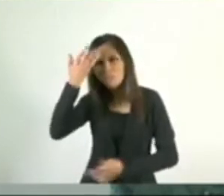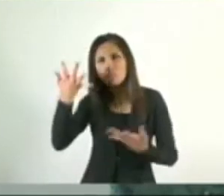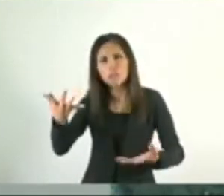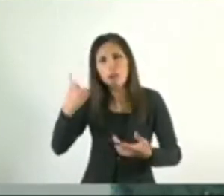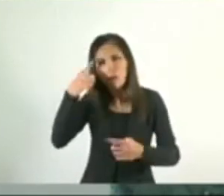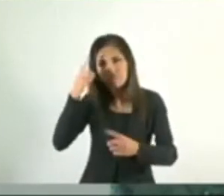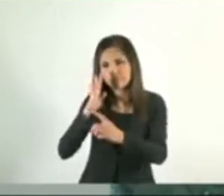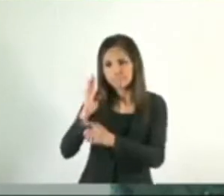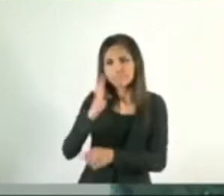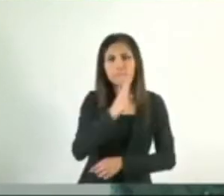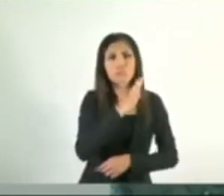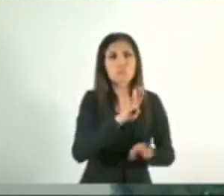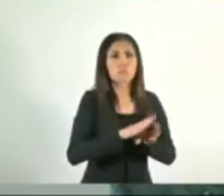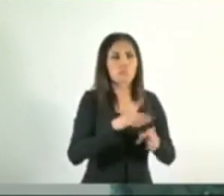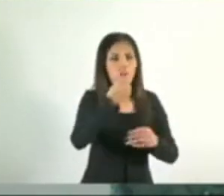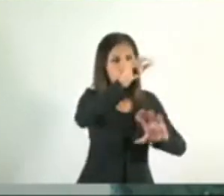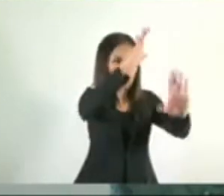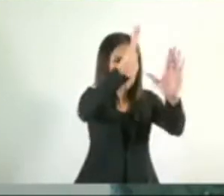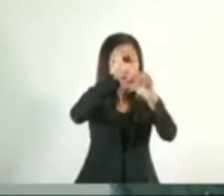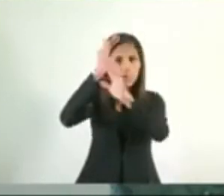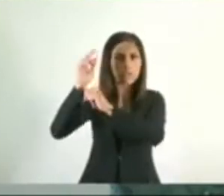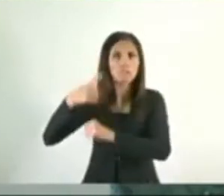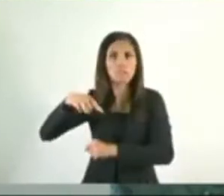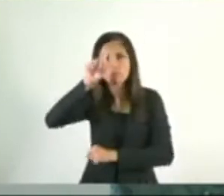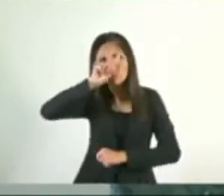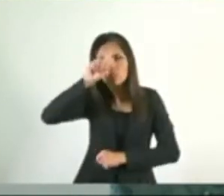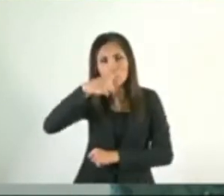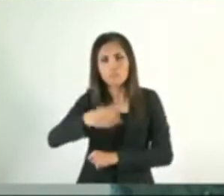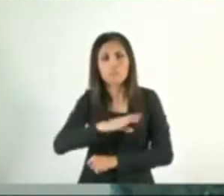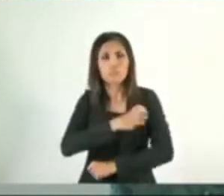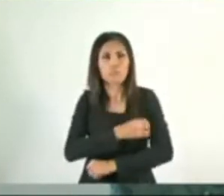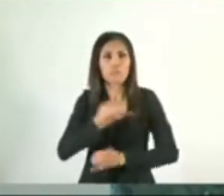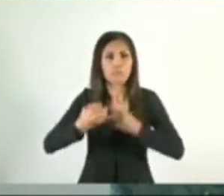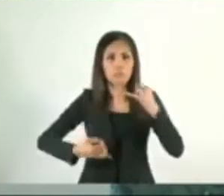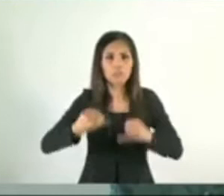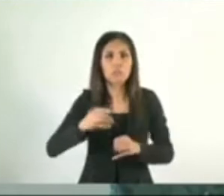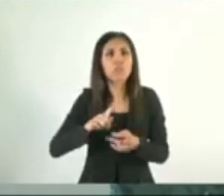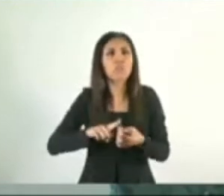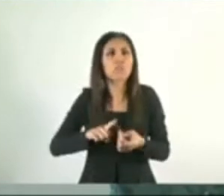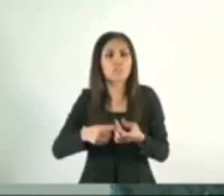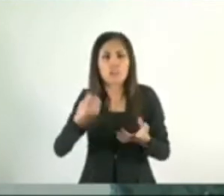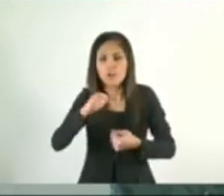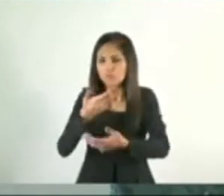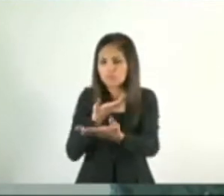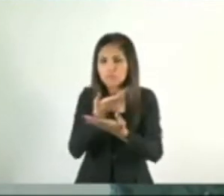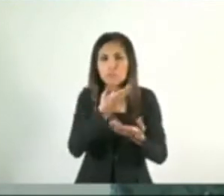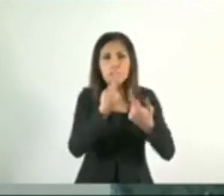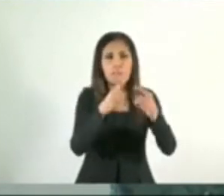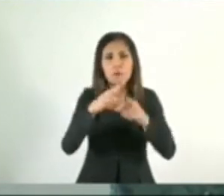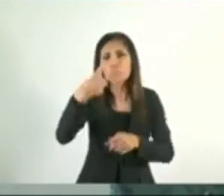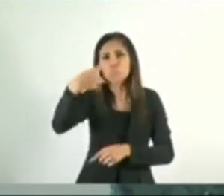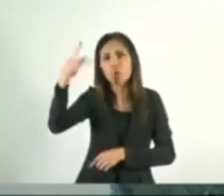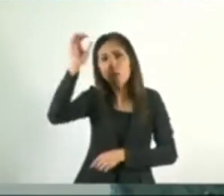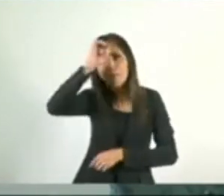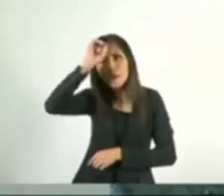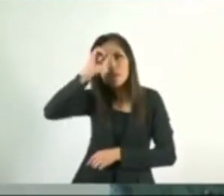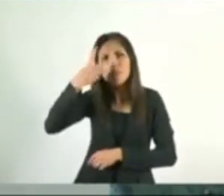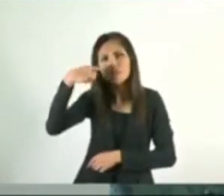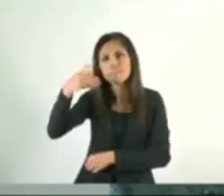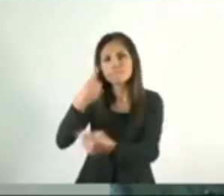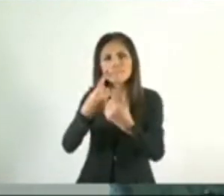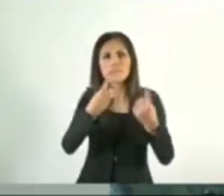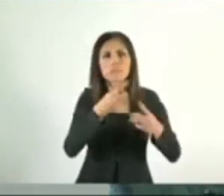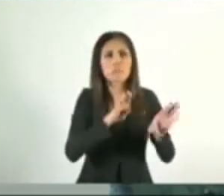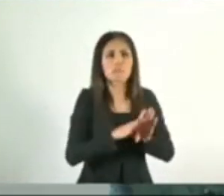directa los diversos acuerdos emitidos por el Consejo del Poder Judicial, en donde se ha compartido diversas opiniones y tomado decisiones